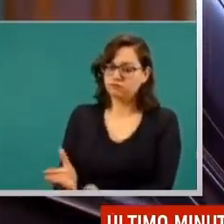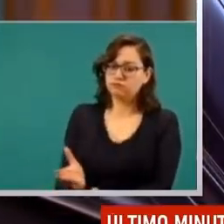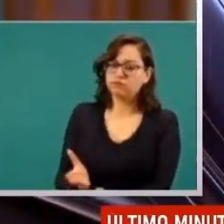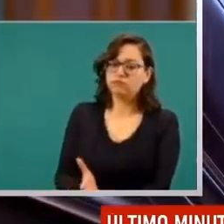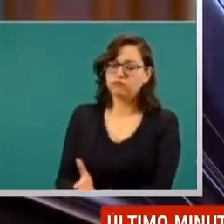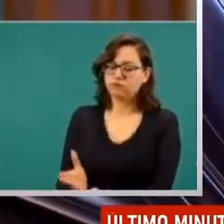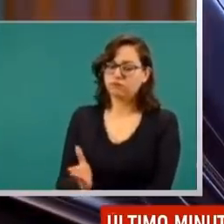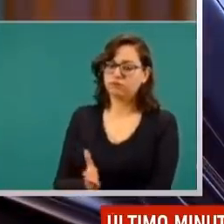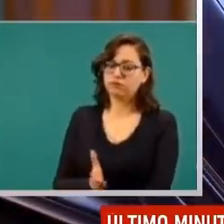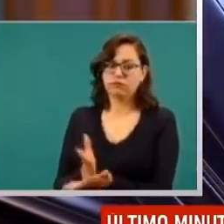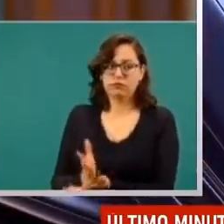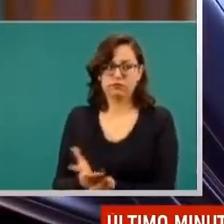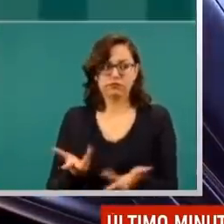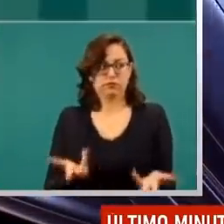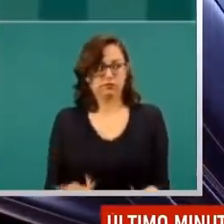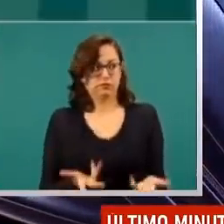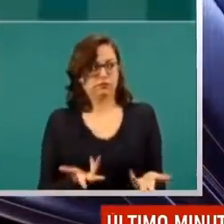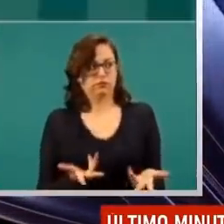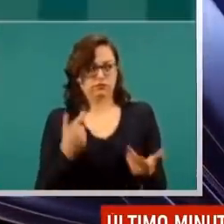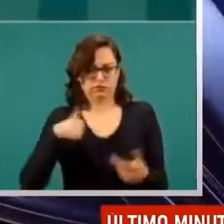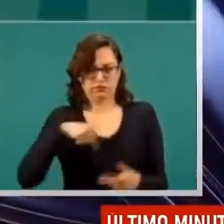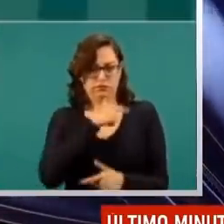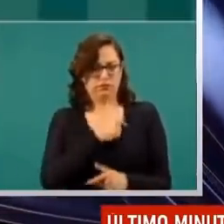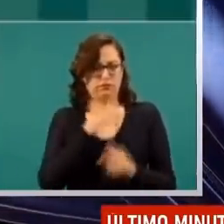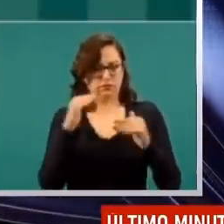que viola nuestra soberanía